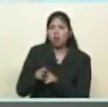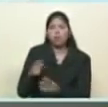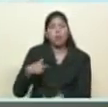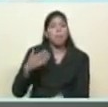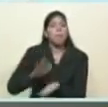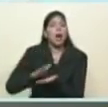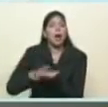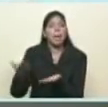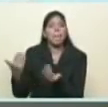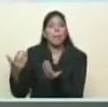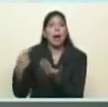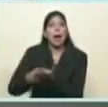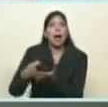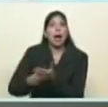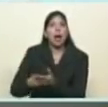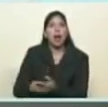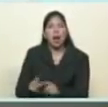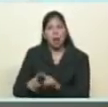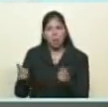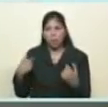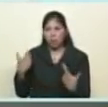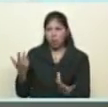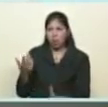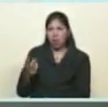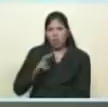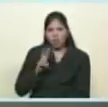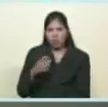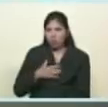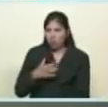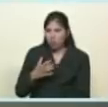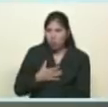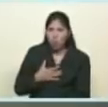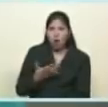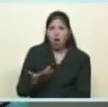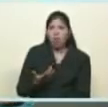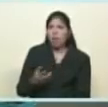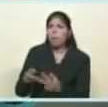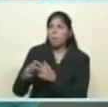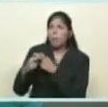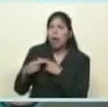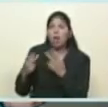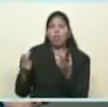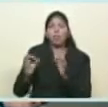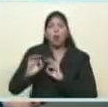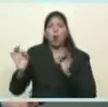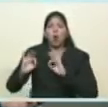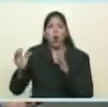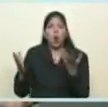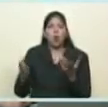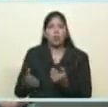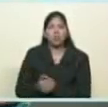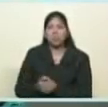no tiene acceso a colocar bonos o a solicitar crédito o a refinanciar. ¿Qué es eso, pues?